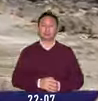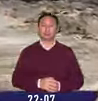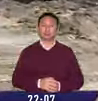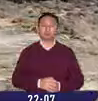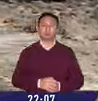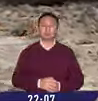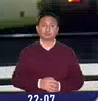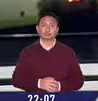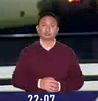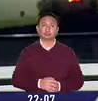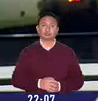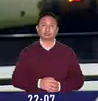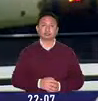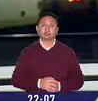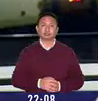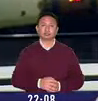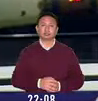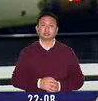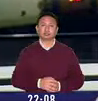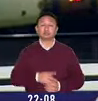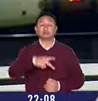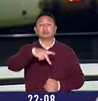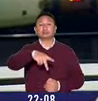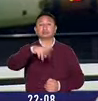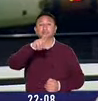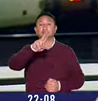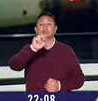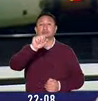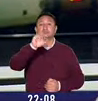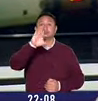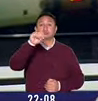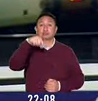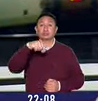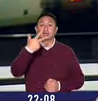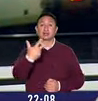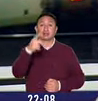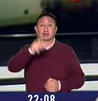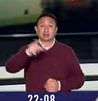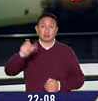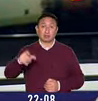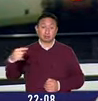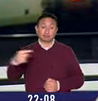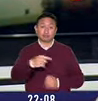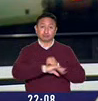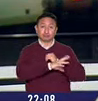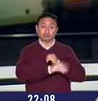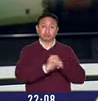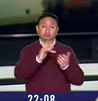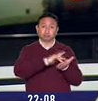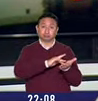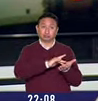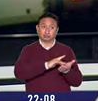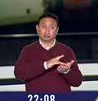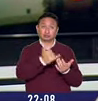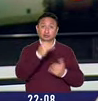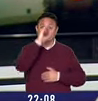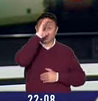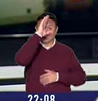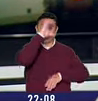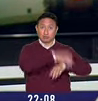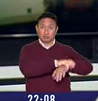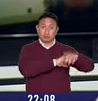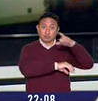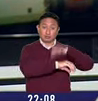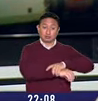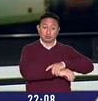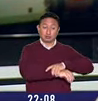Jaramillo. En Puembo, 3 sujetos que habrían protagonizado el robo de una farmacia fueron detenidos por la policía